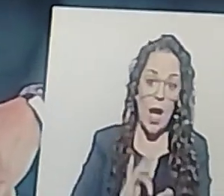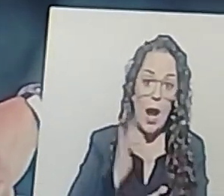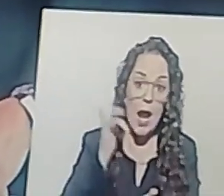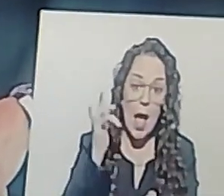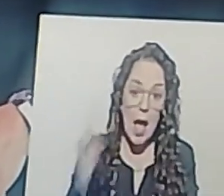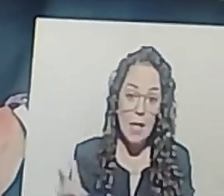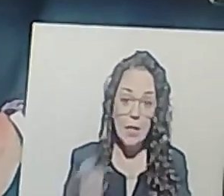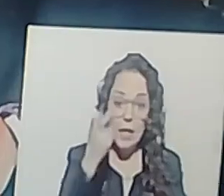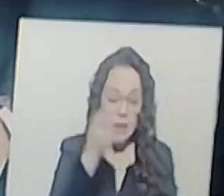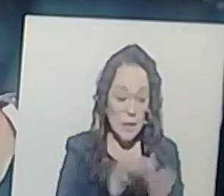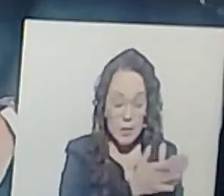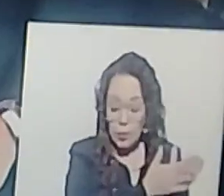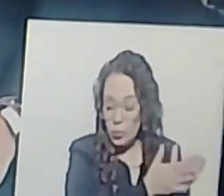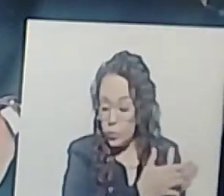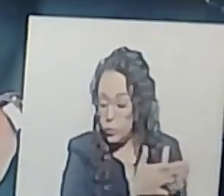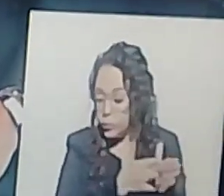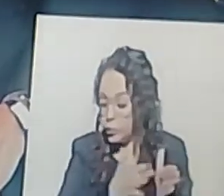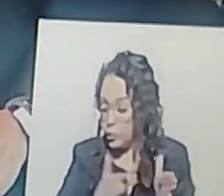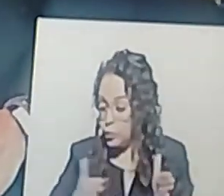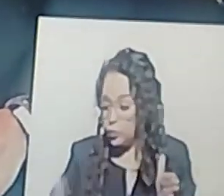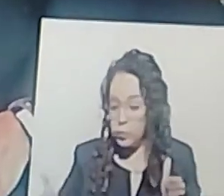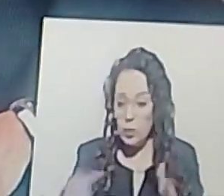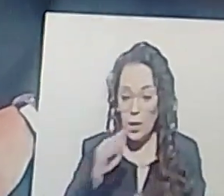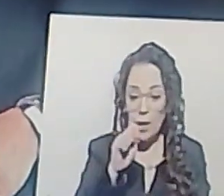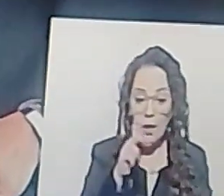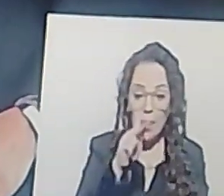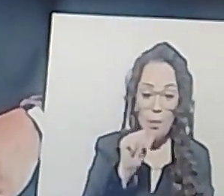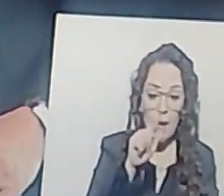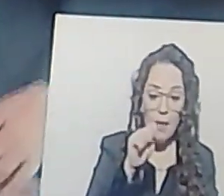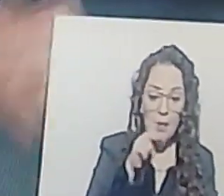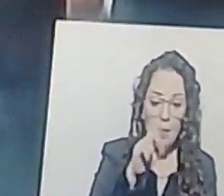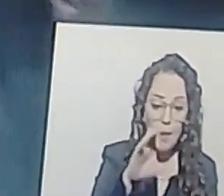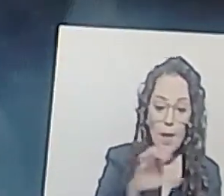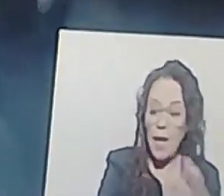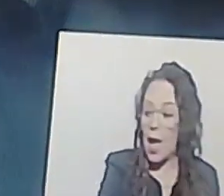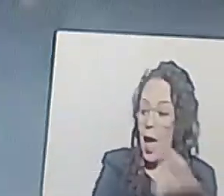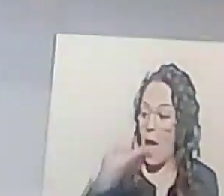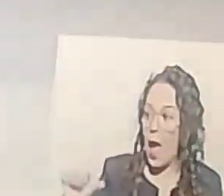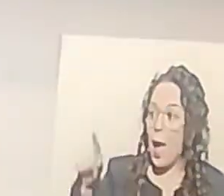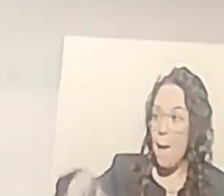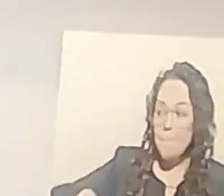este largo camino de Tepatepec al Palacio Nacional.